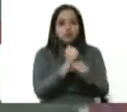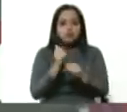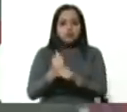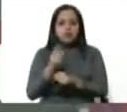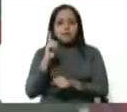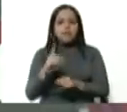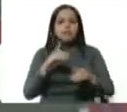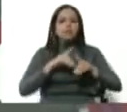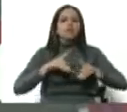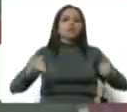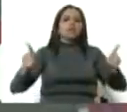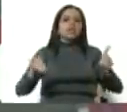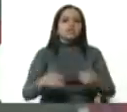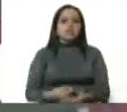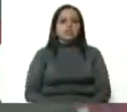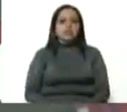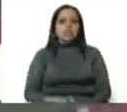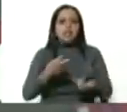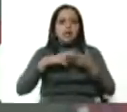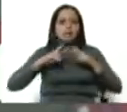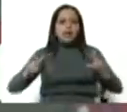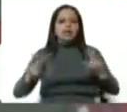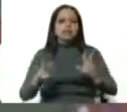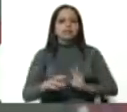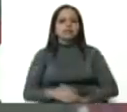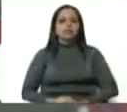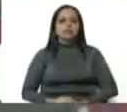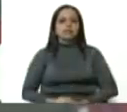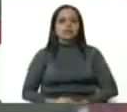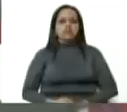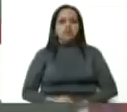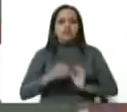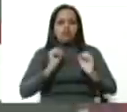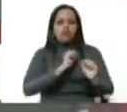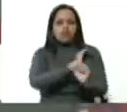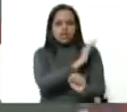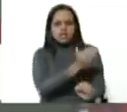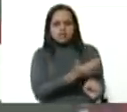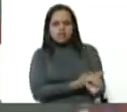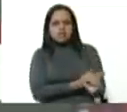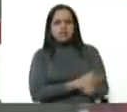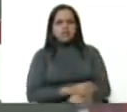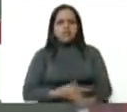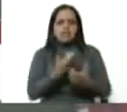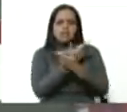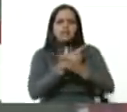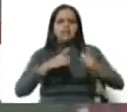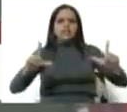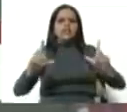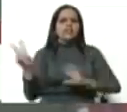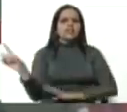de la democracia, de la paz republicana, el fortalecimiento de la libertad